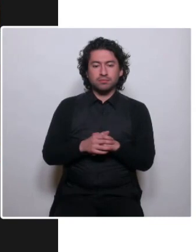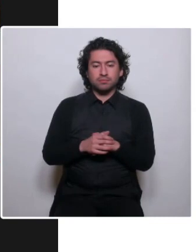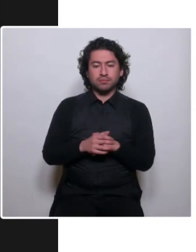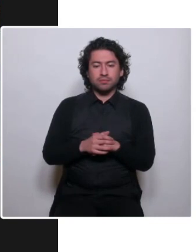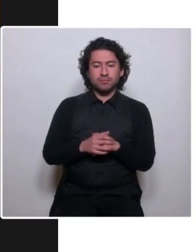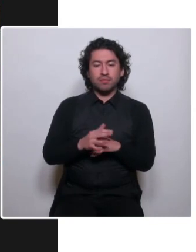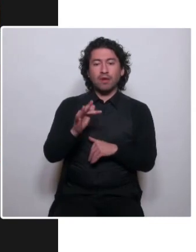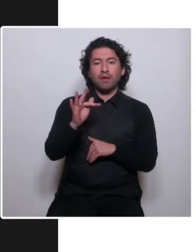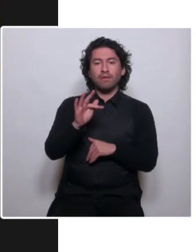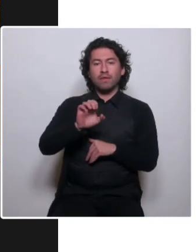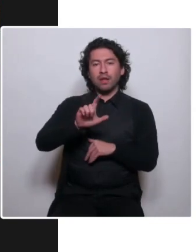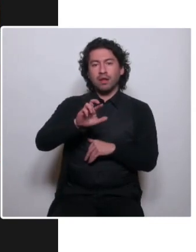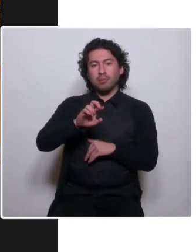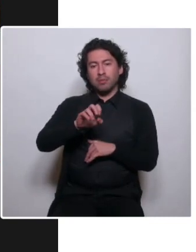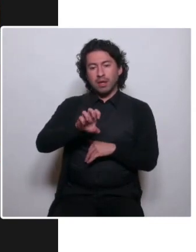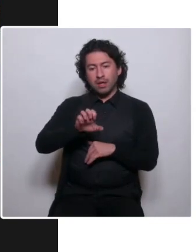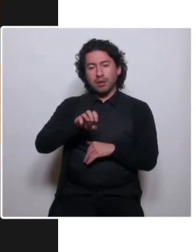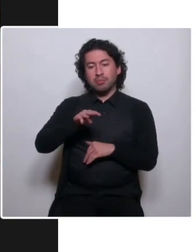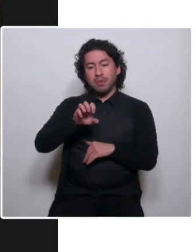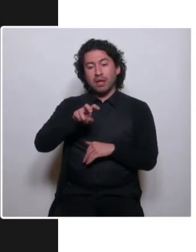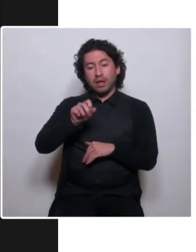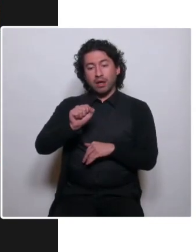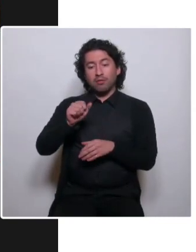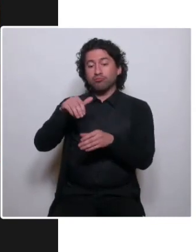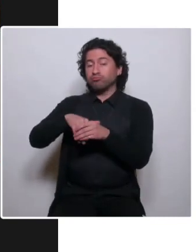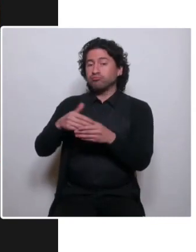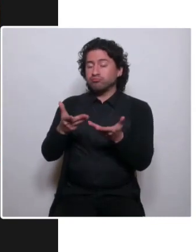Señor Felipe Mena, ¿cómo vota?